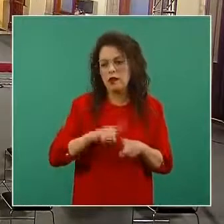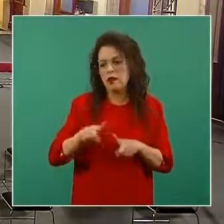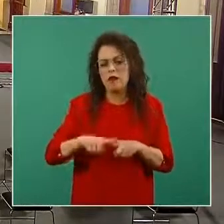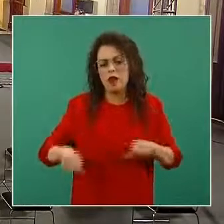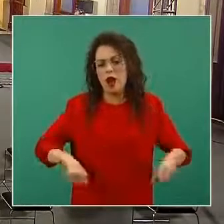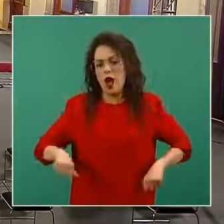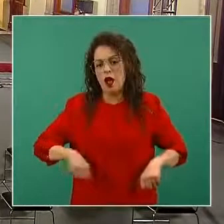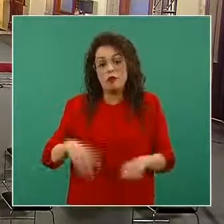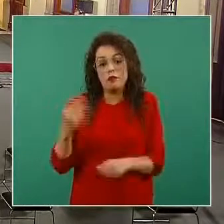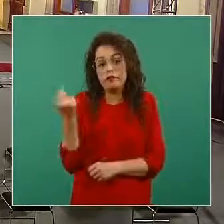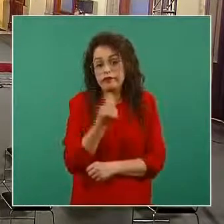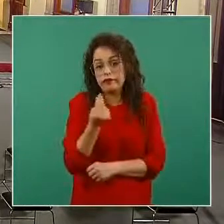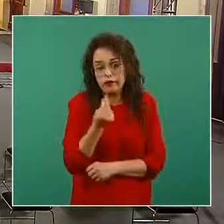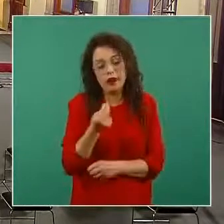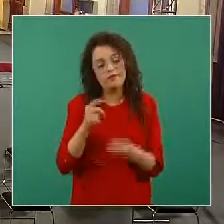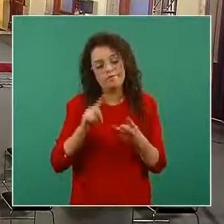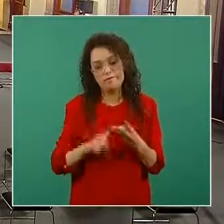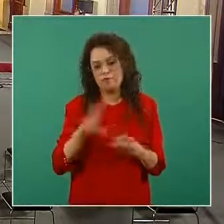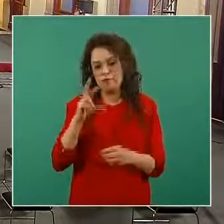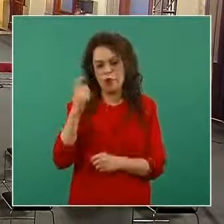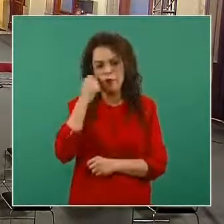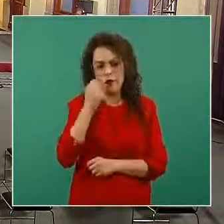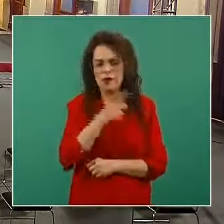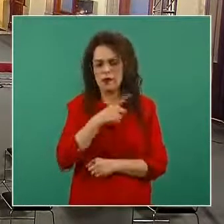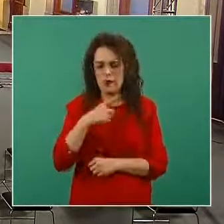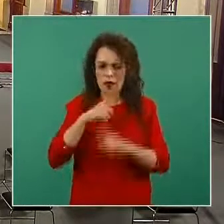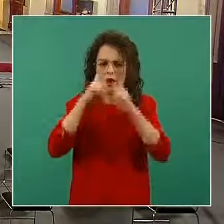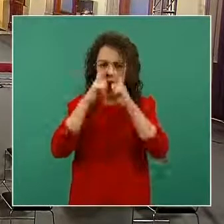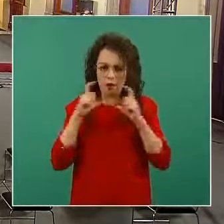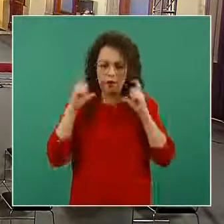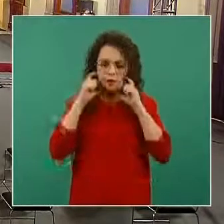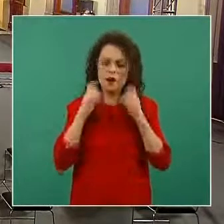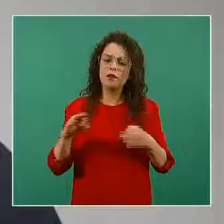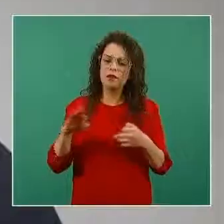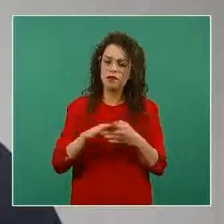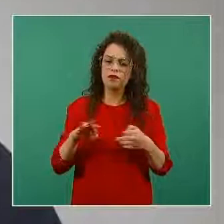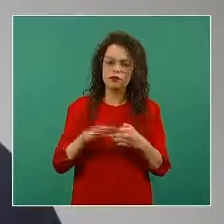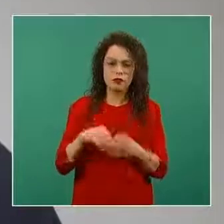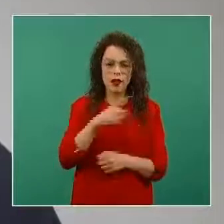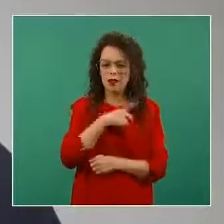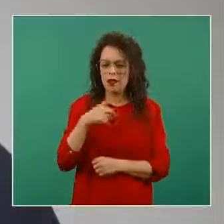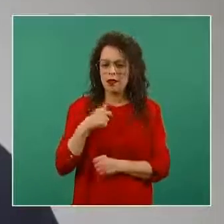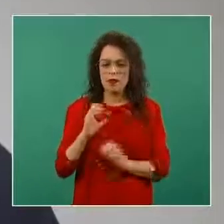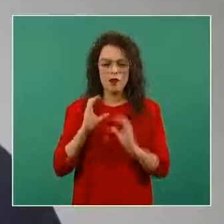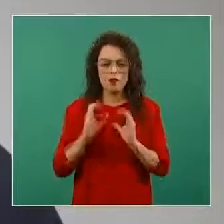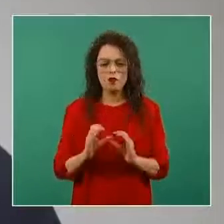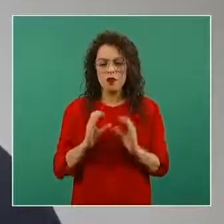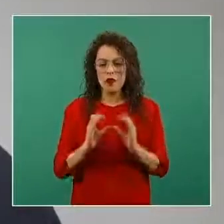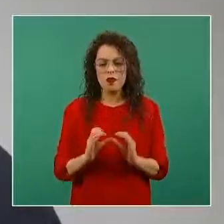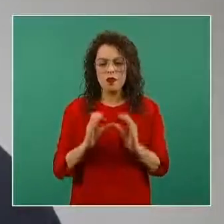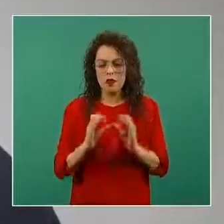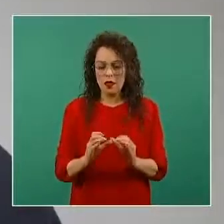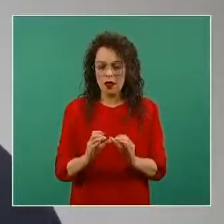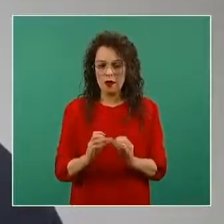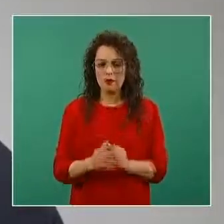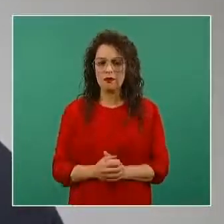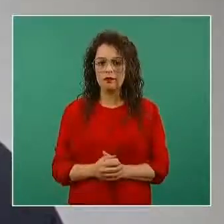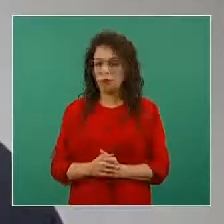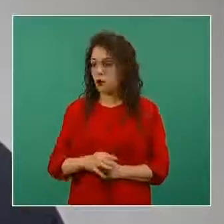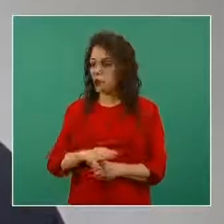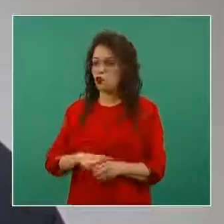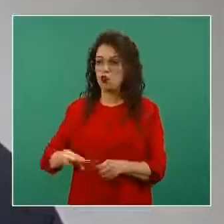actividades esenciales. Recordemos siempre que en la medida que podamos poner en práctica este tipo de actividades y lo hagamos de manera